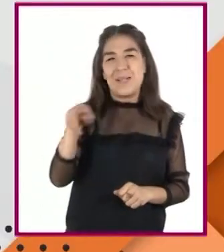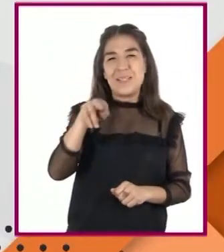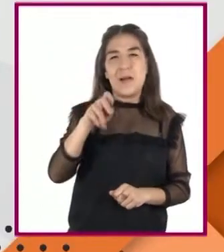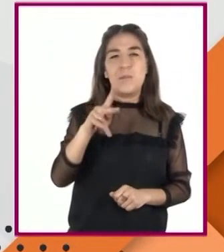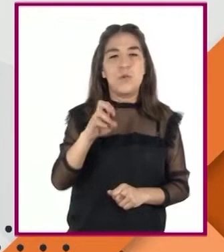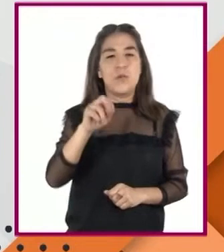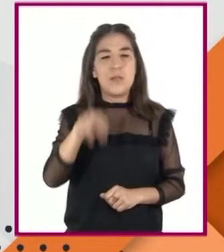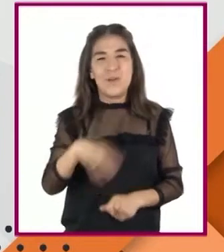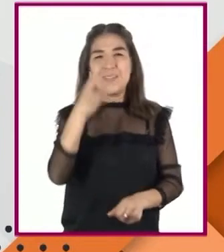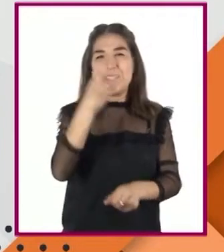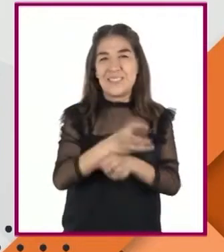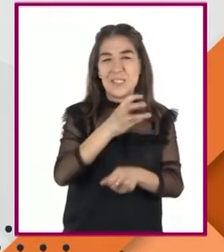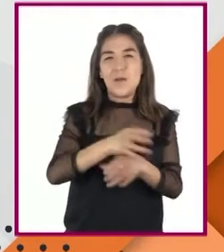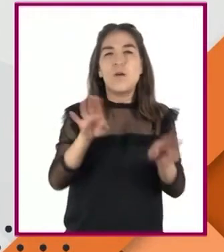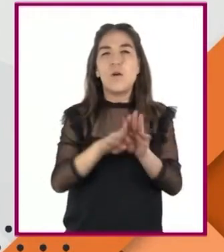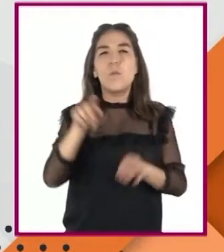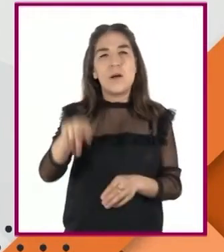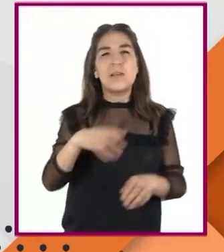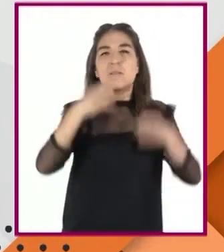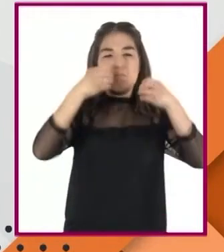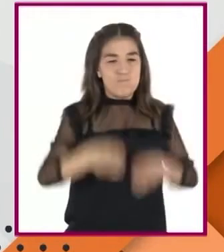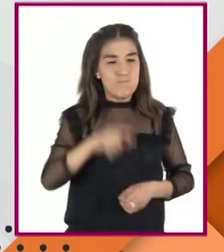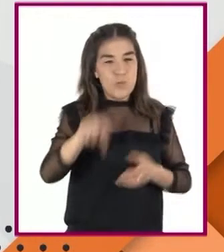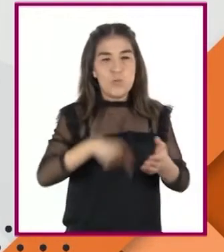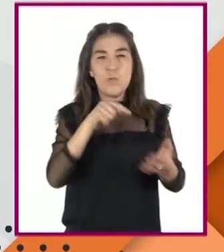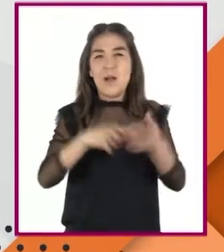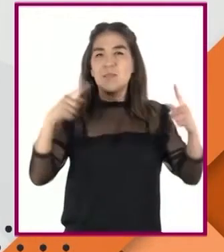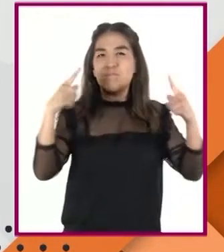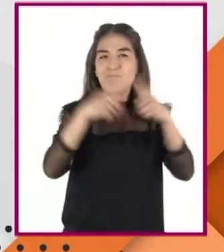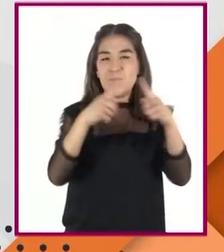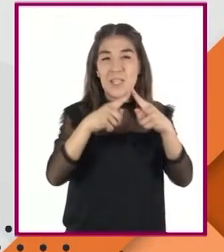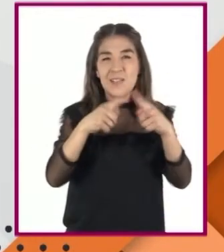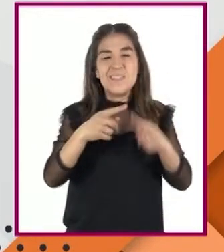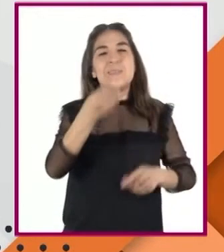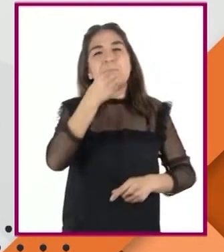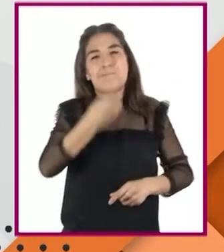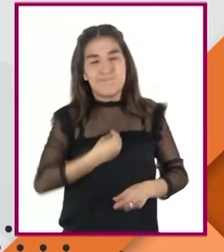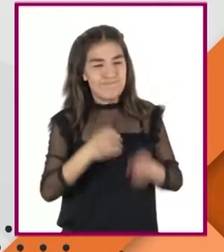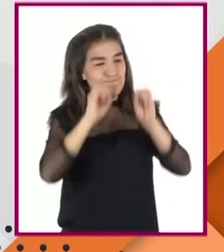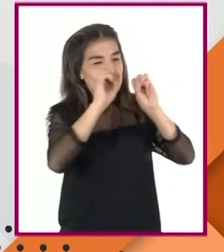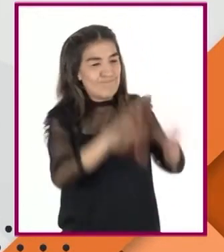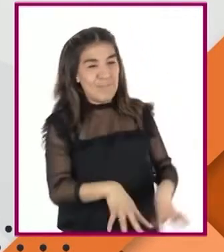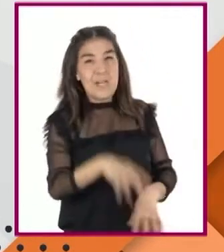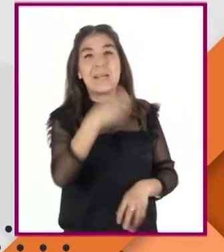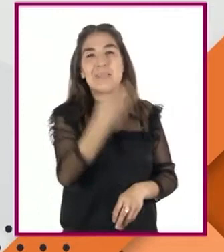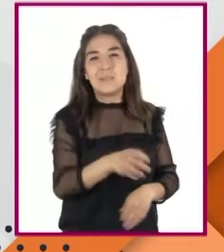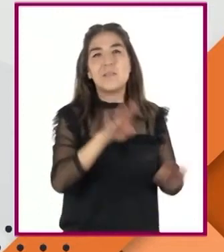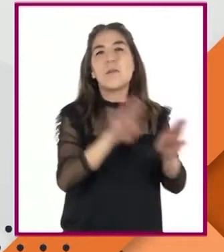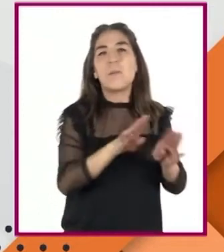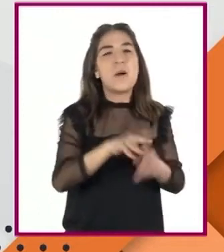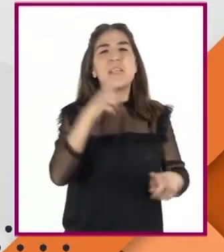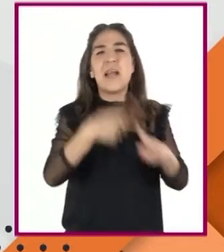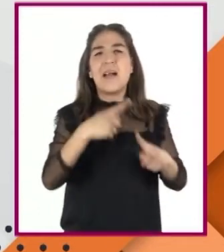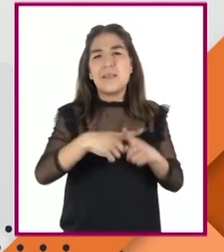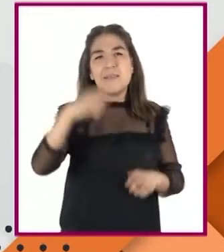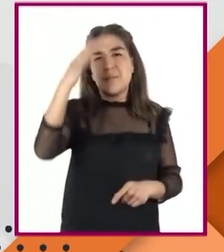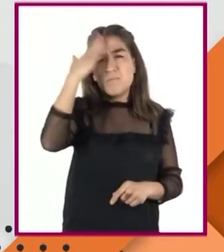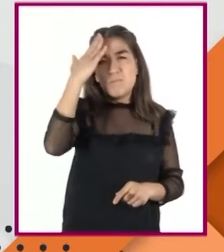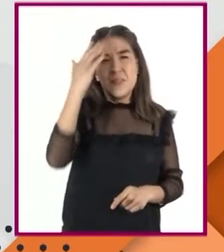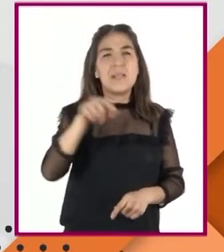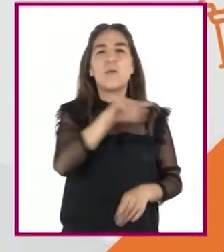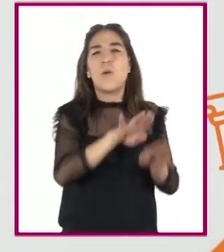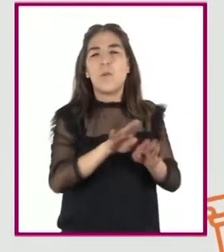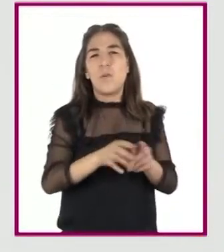quien mantenía ocupados los estados pontificios, tuvo que abandonarlos, dejándolos a merced del proceso de